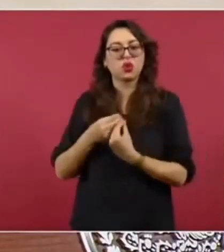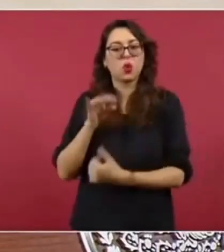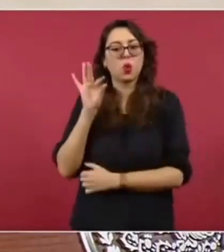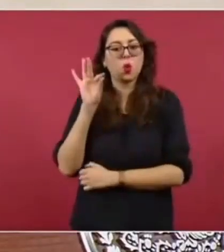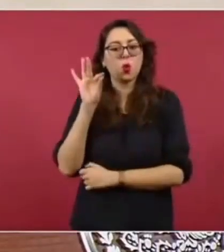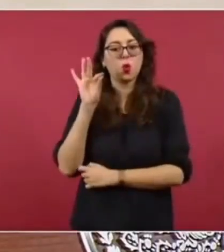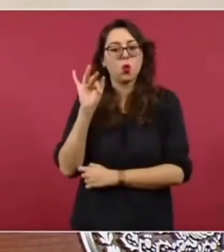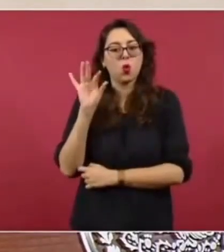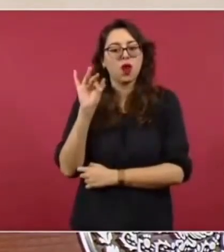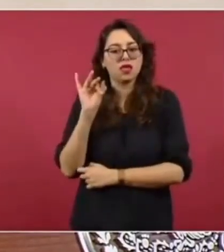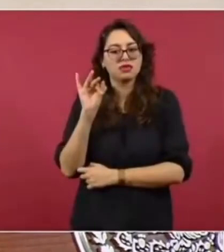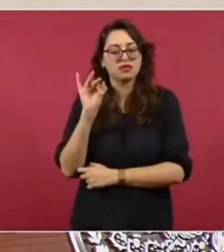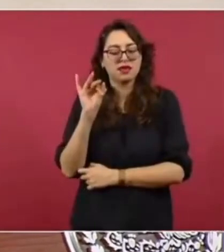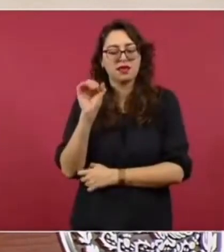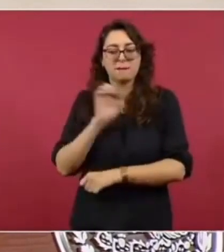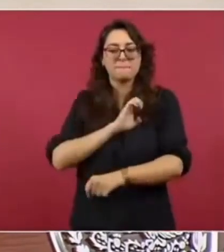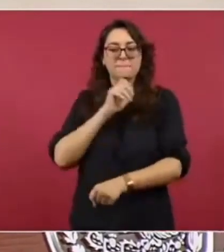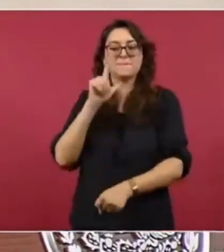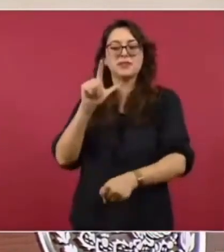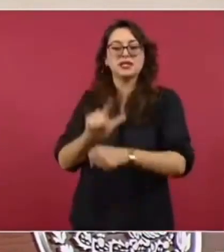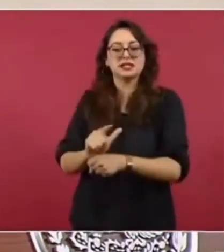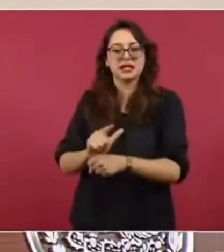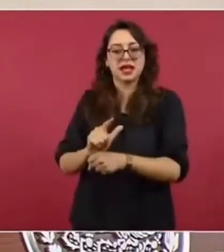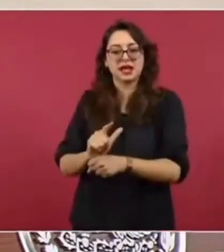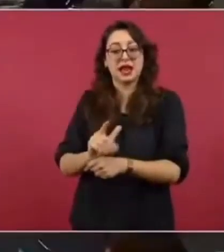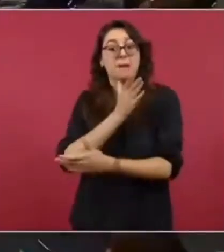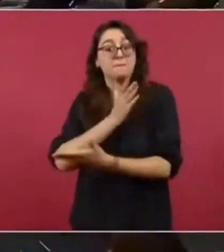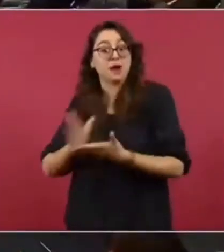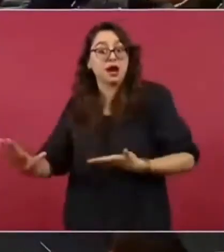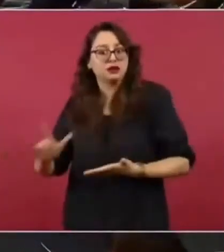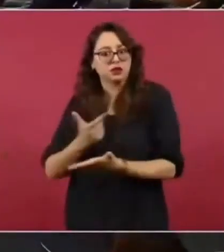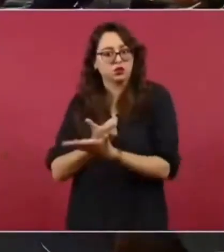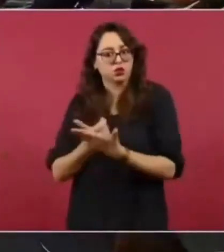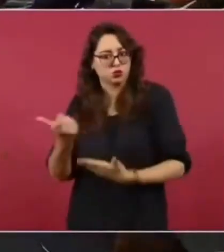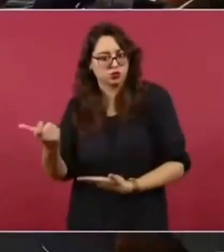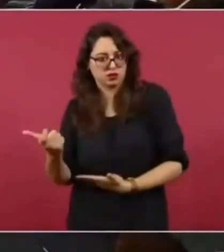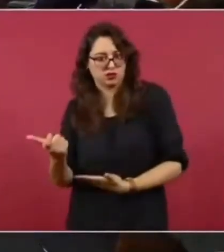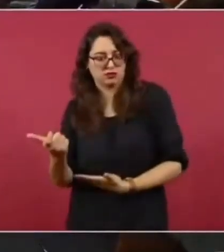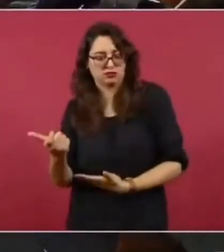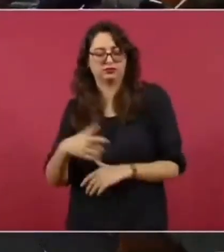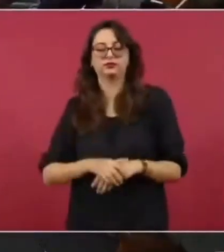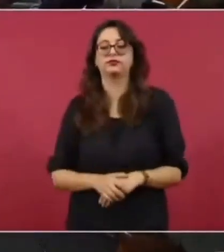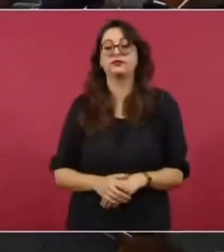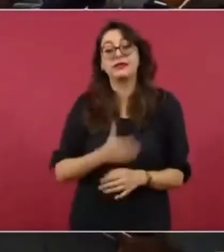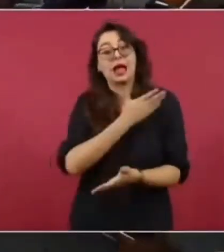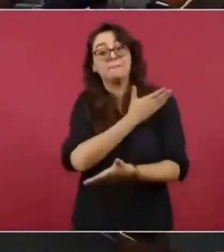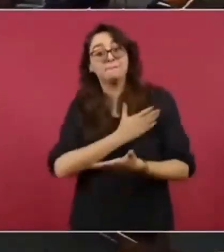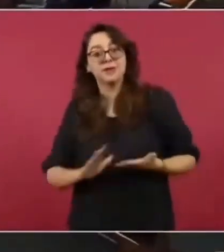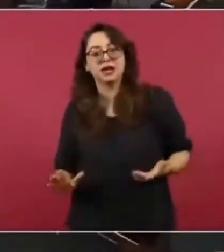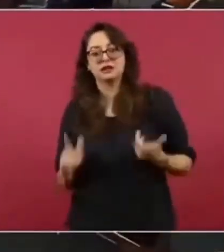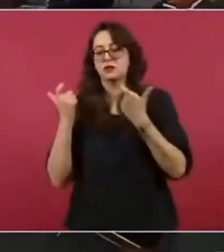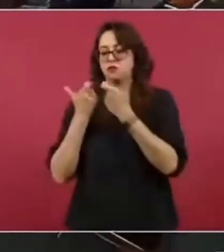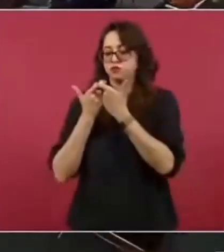Un fideicomiso de 20,000 millones de pesos